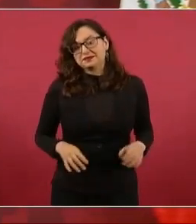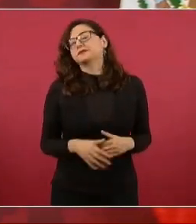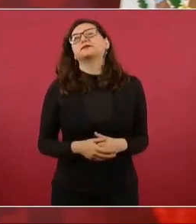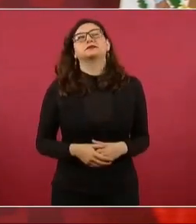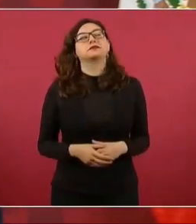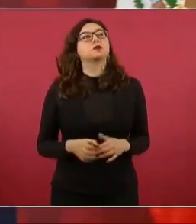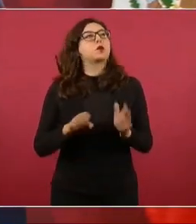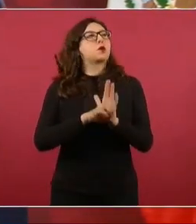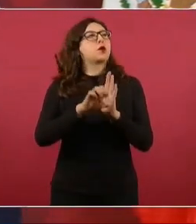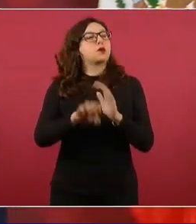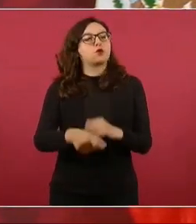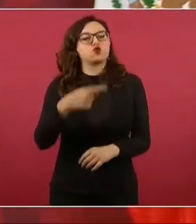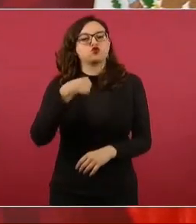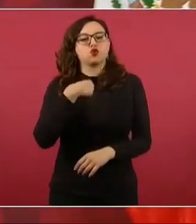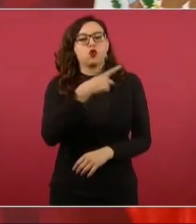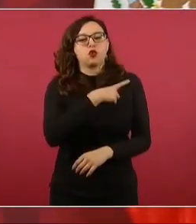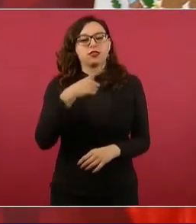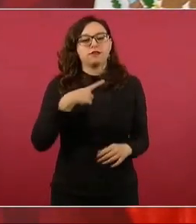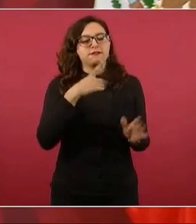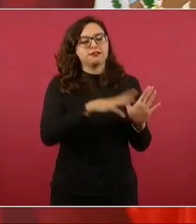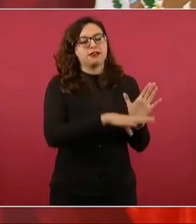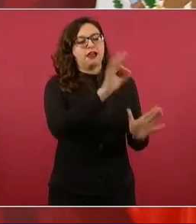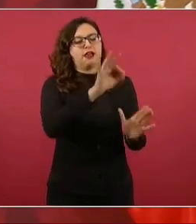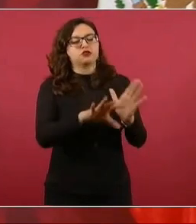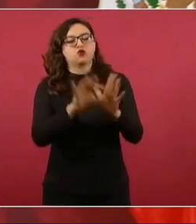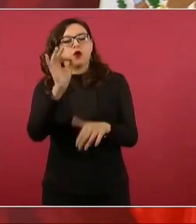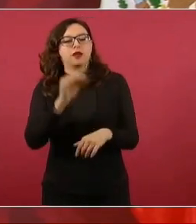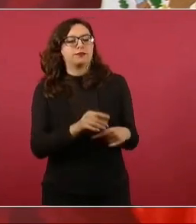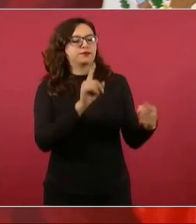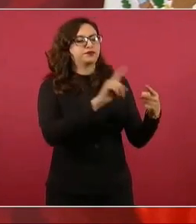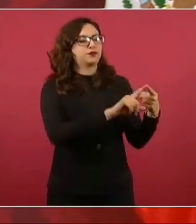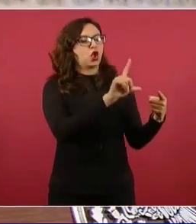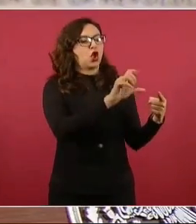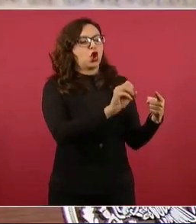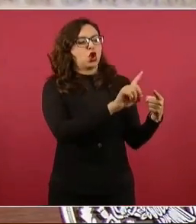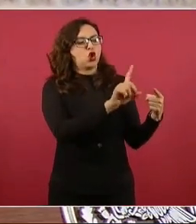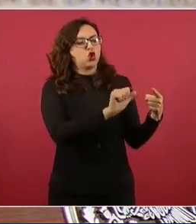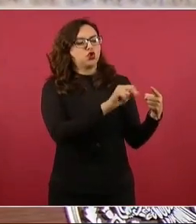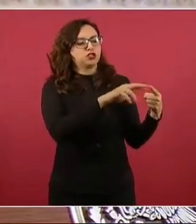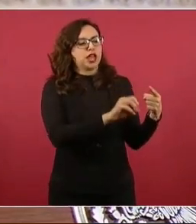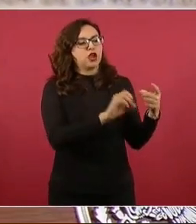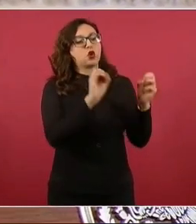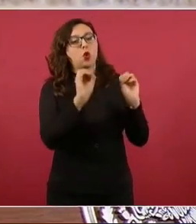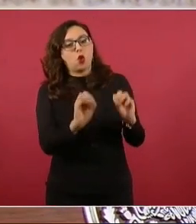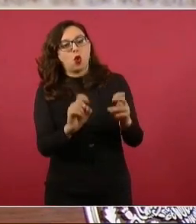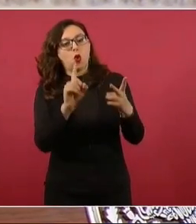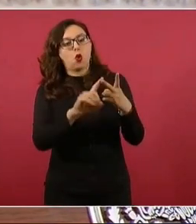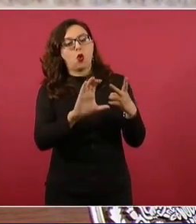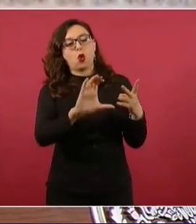Lozano o Claudio X González, me quedo con Lozano.